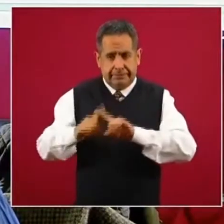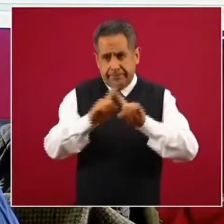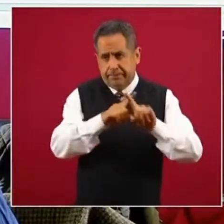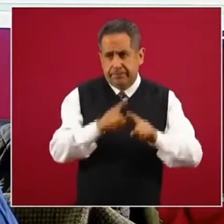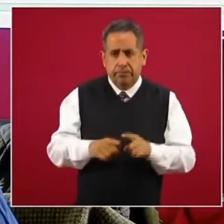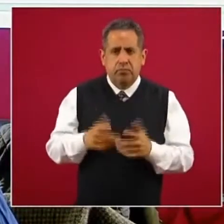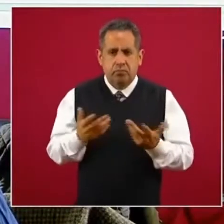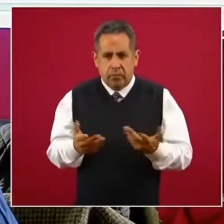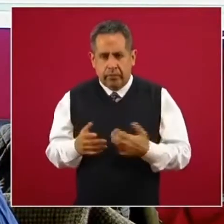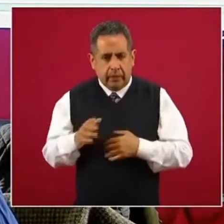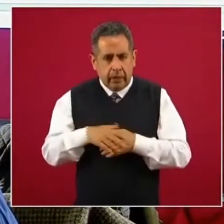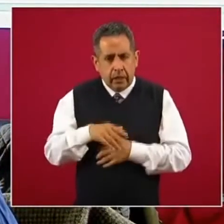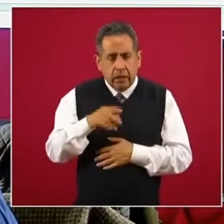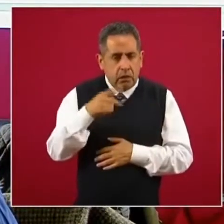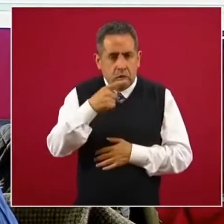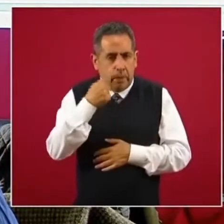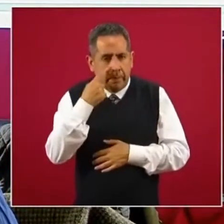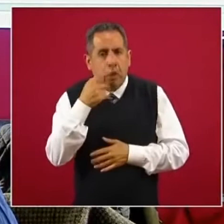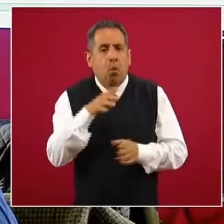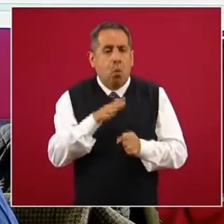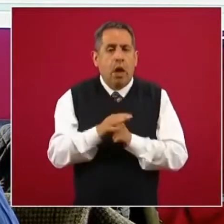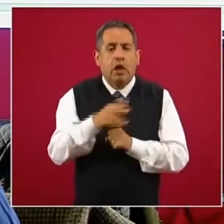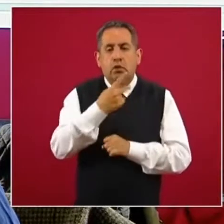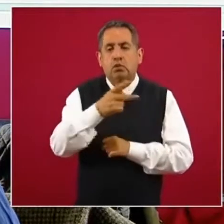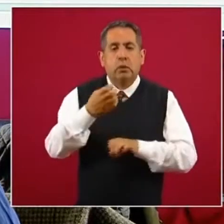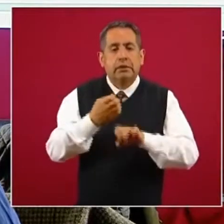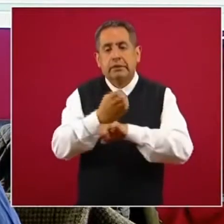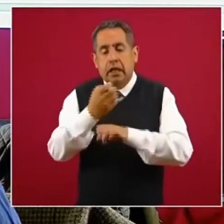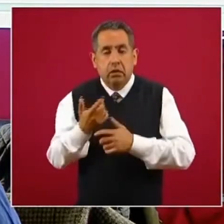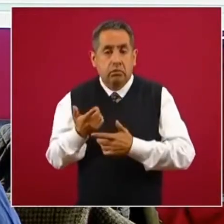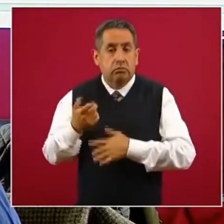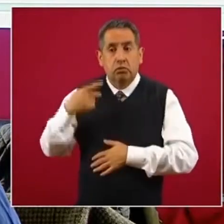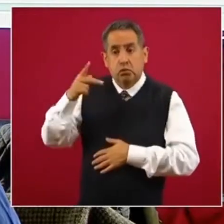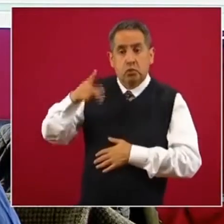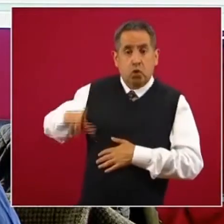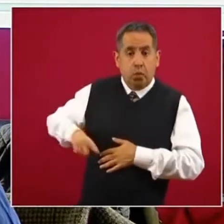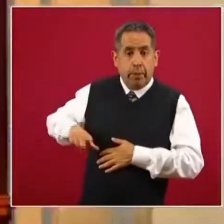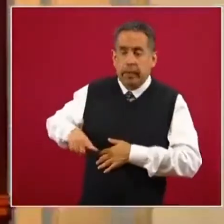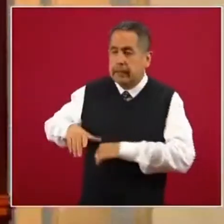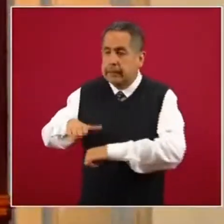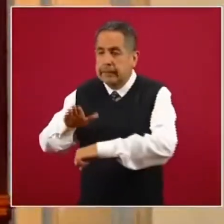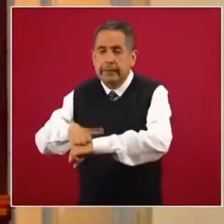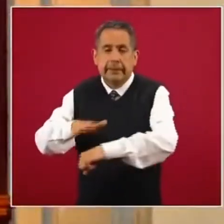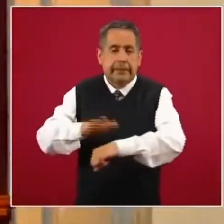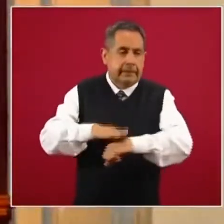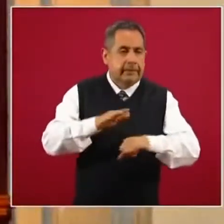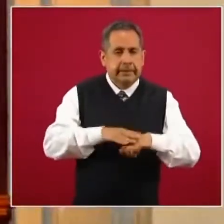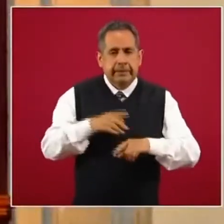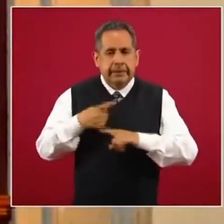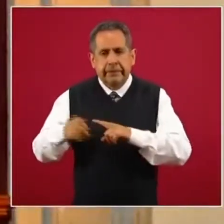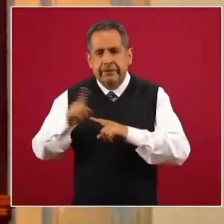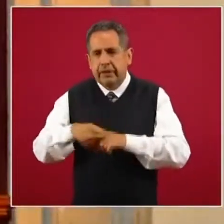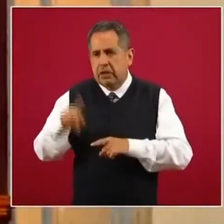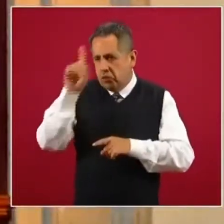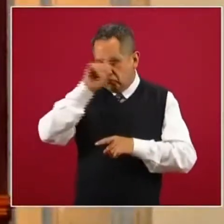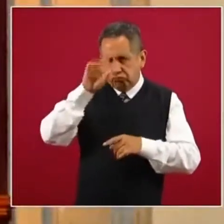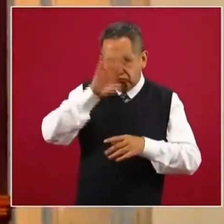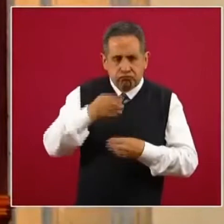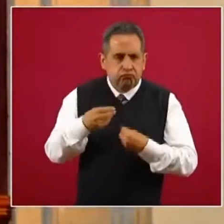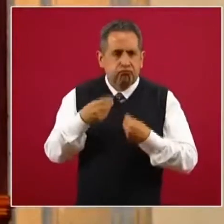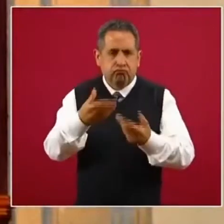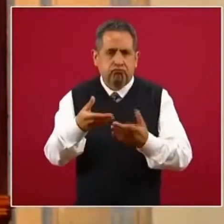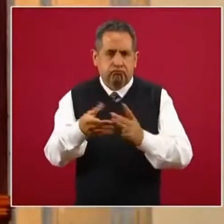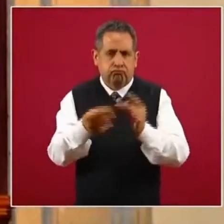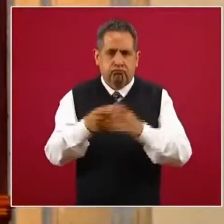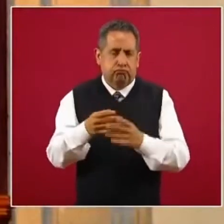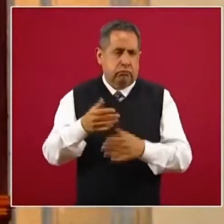-CoV-2 en México. Además, los casos confirmados ascendieron a 642.860, de los cuales 39